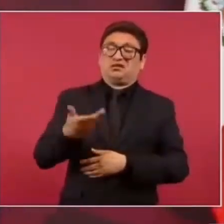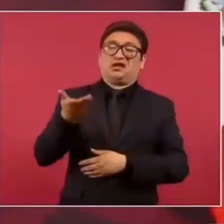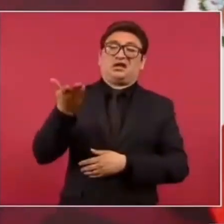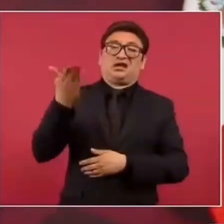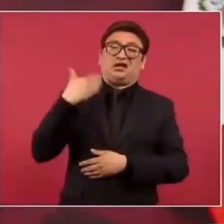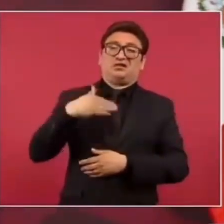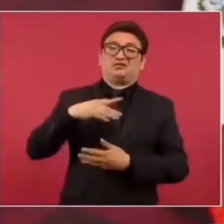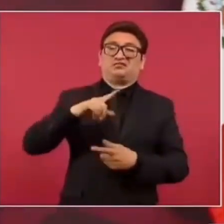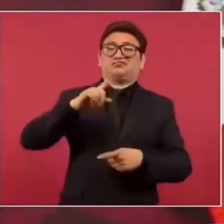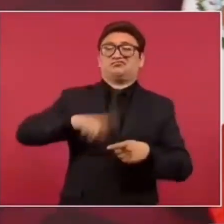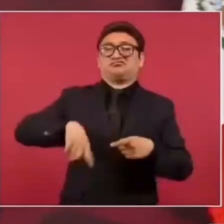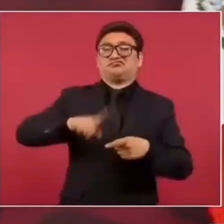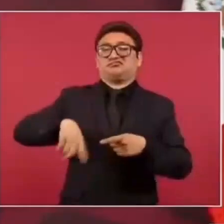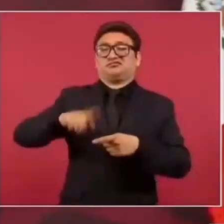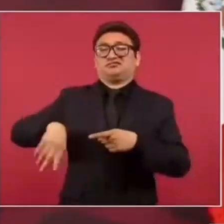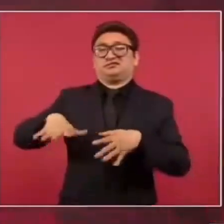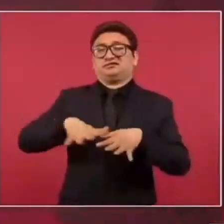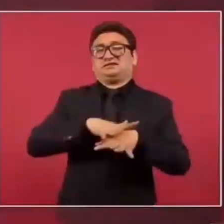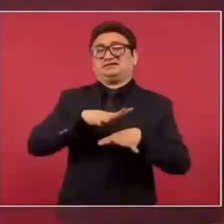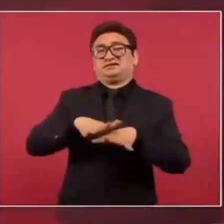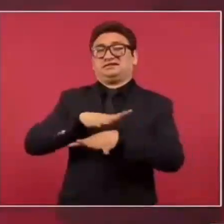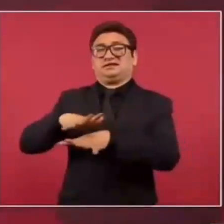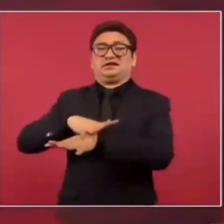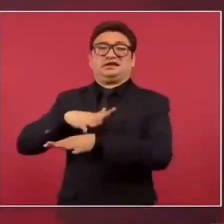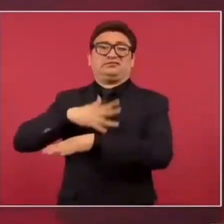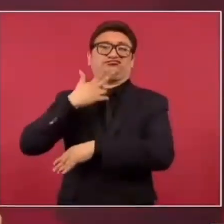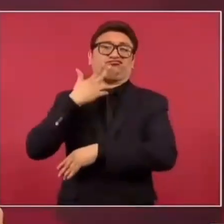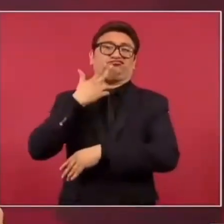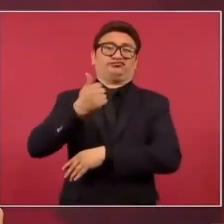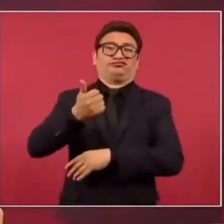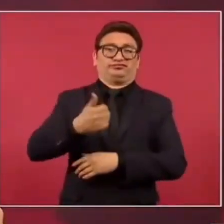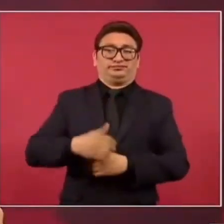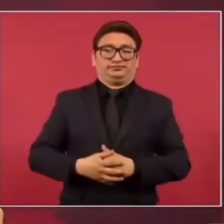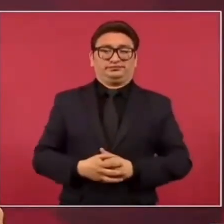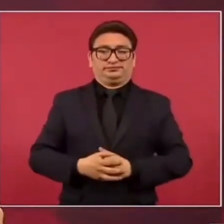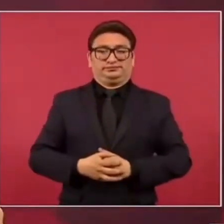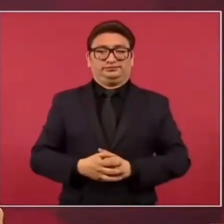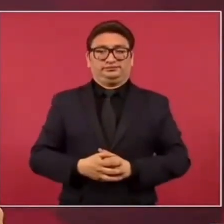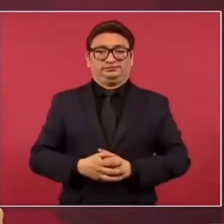La convirtieron en chatarra.